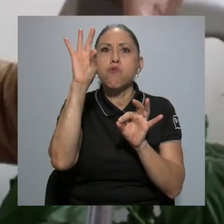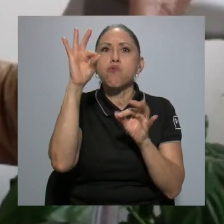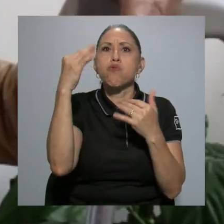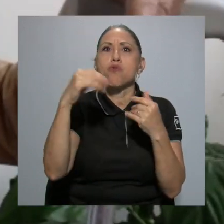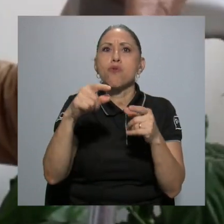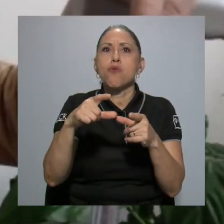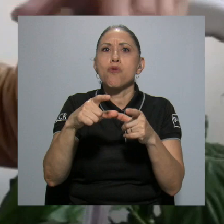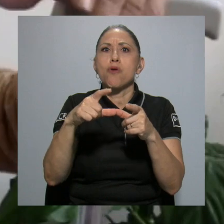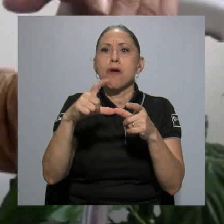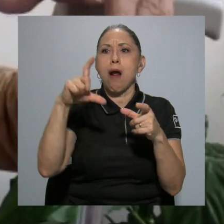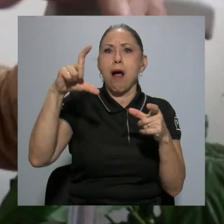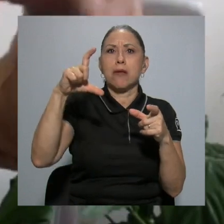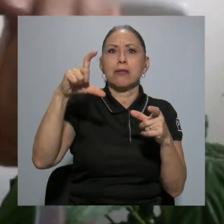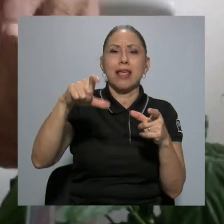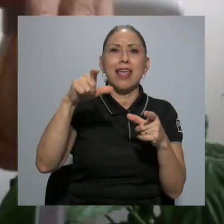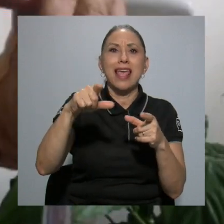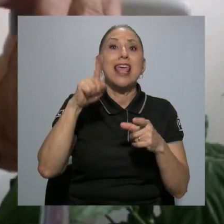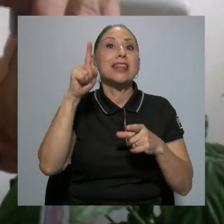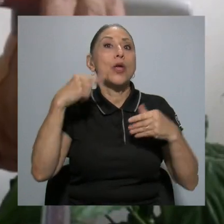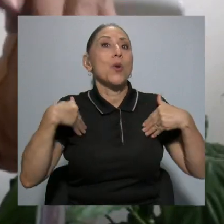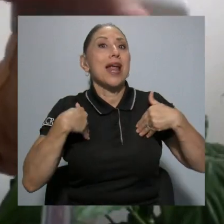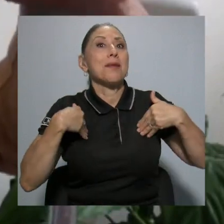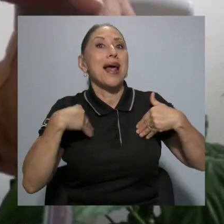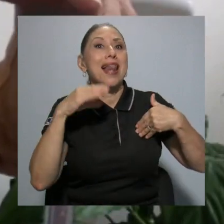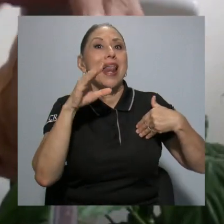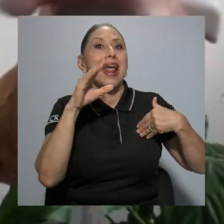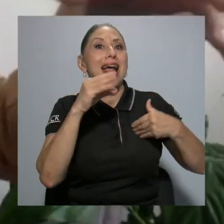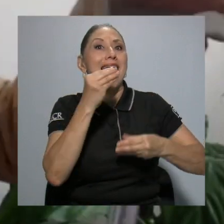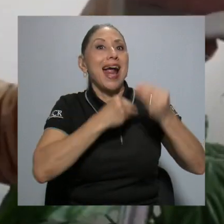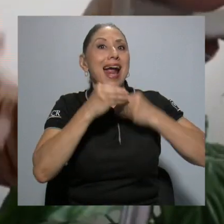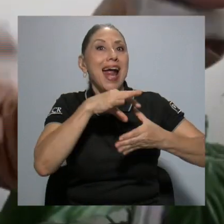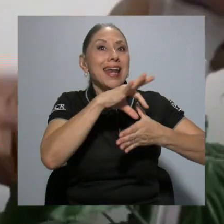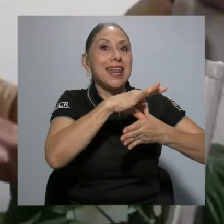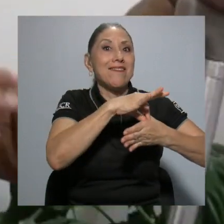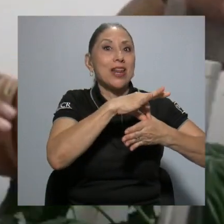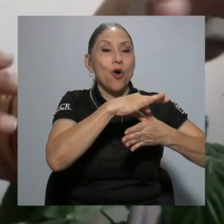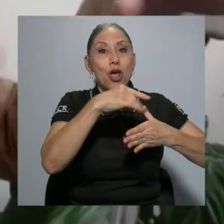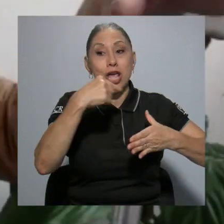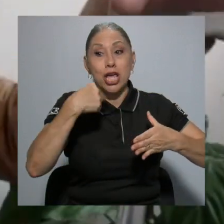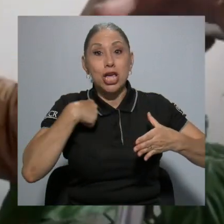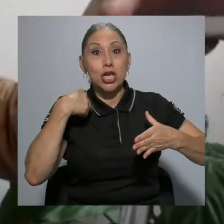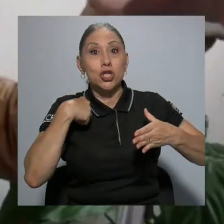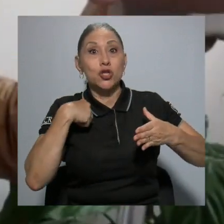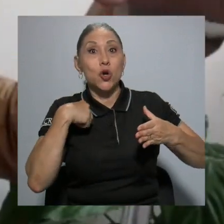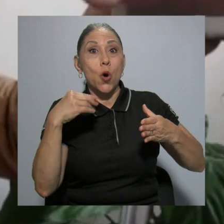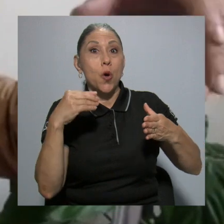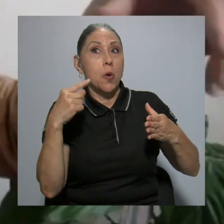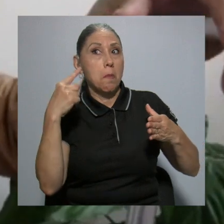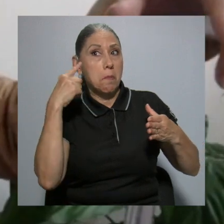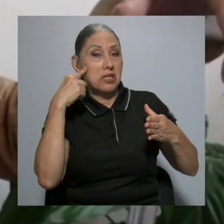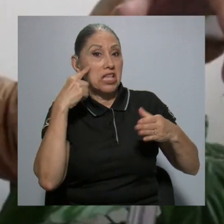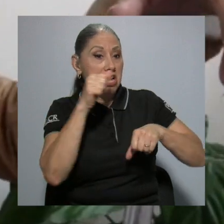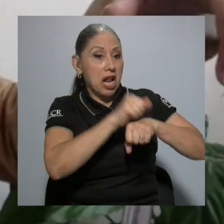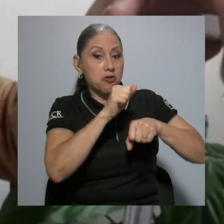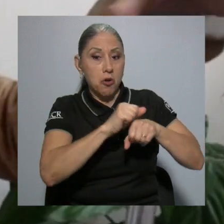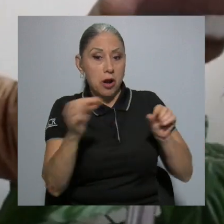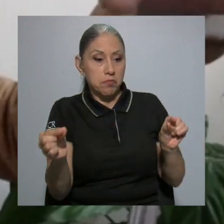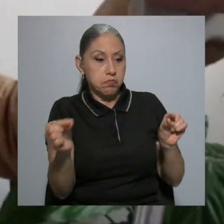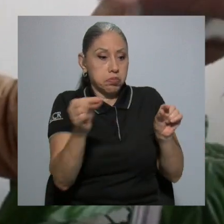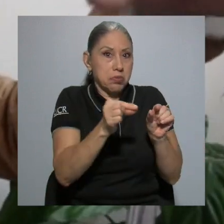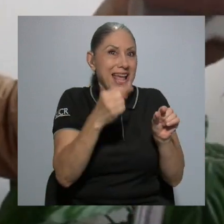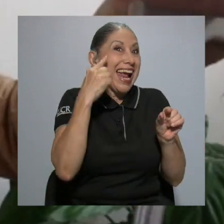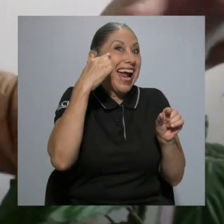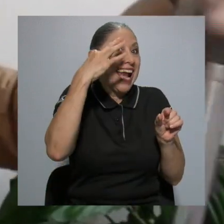y era de un carnívoro. Y lo pegué en la roca pensando que podía ser de este animal y el viento lo había erosionado, ¿no? Pero 2